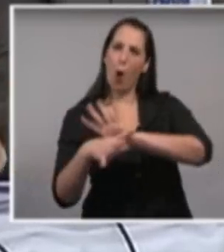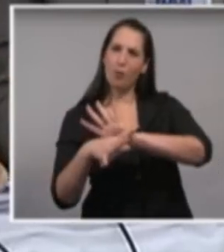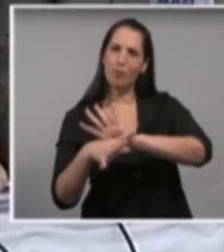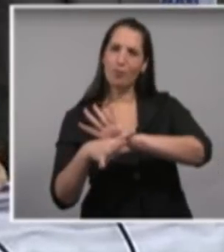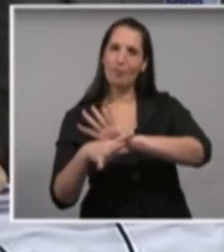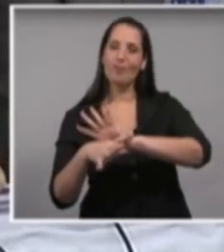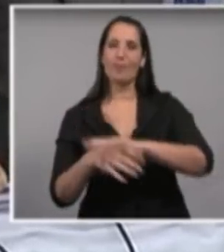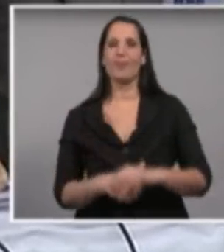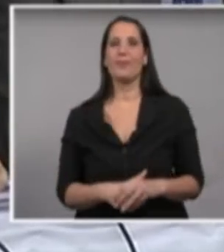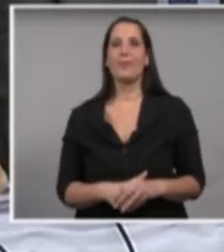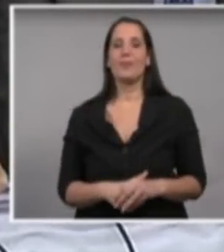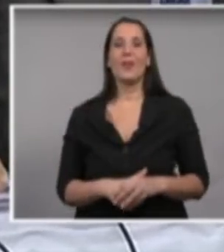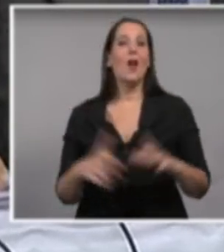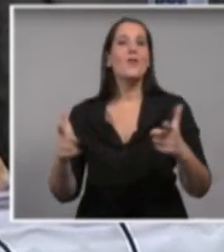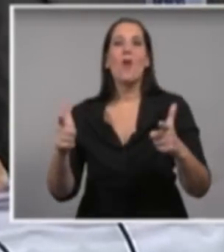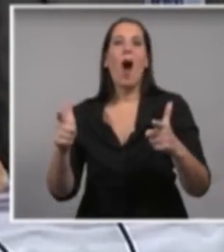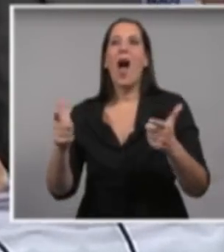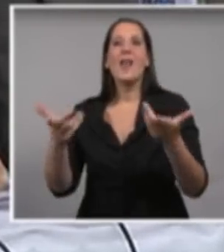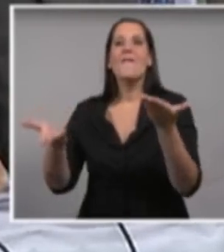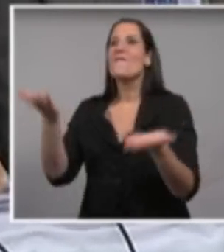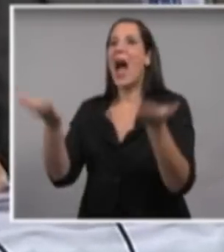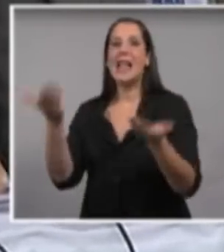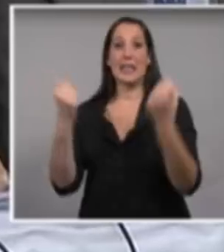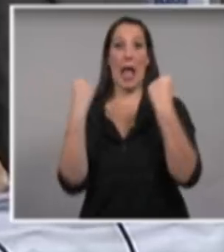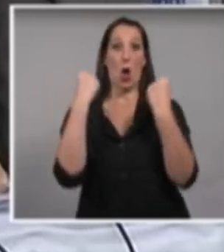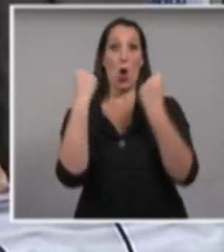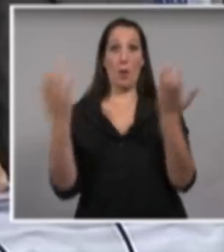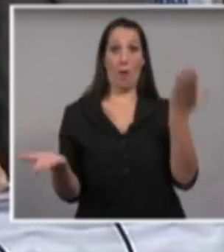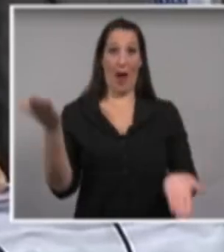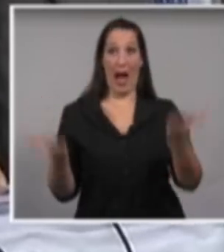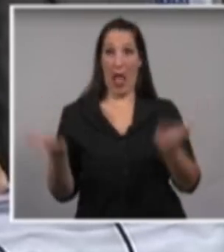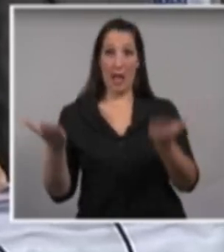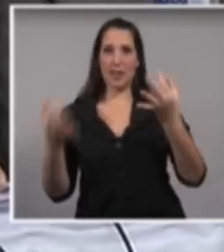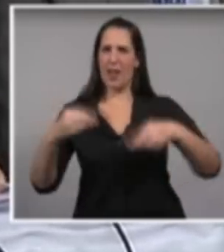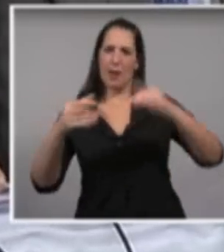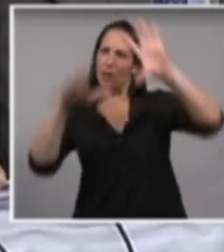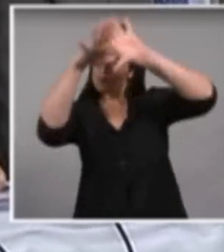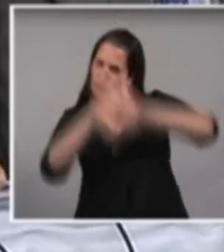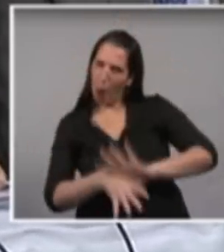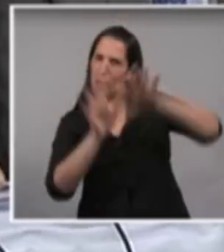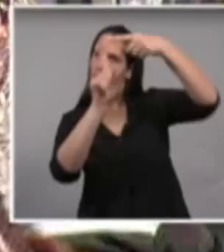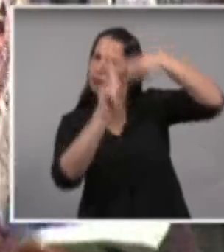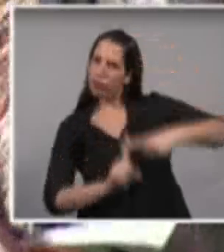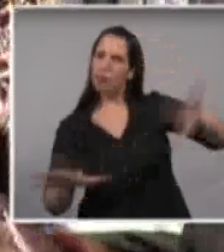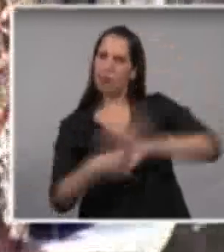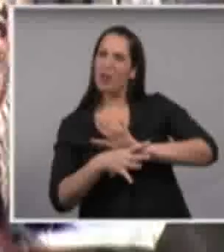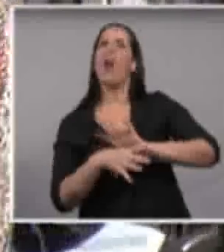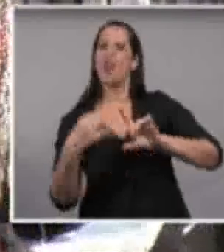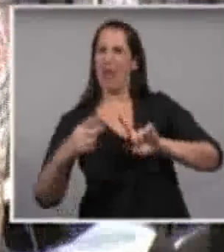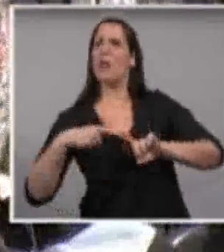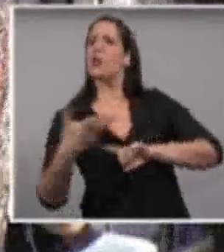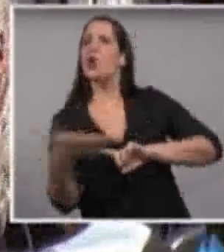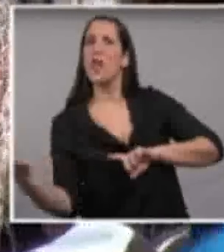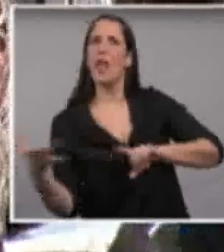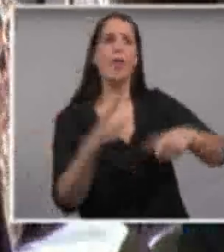sociedad. No hay balance económico que cierre si no cierra el balance social. Y esto es lo que ha hecho